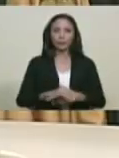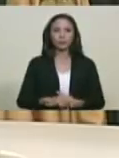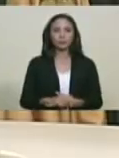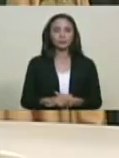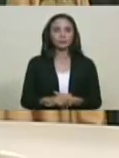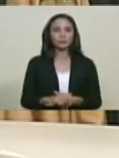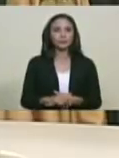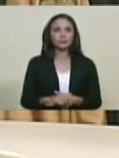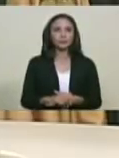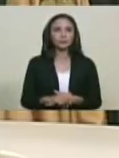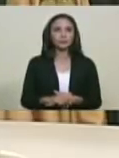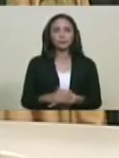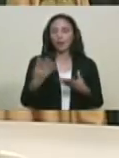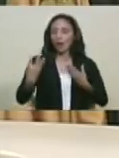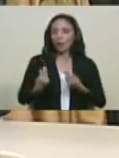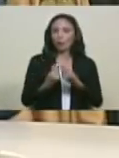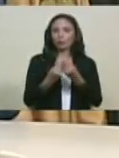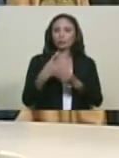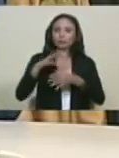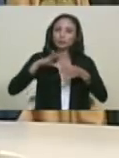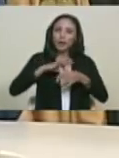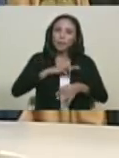junto a mí